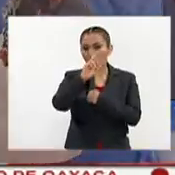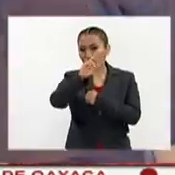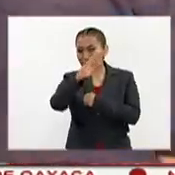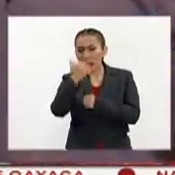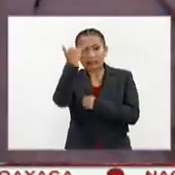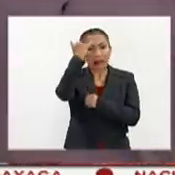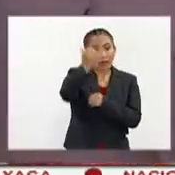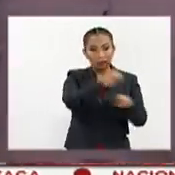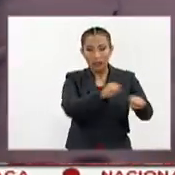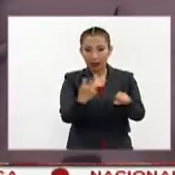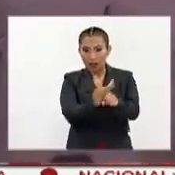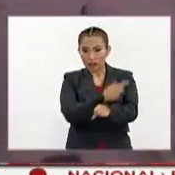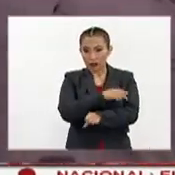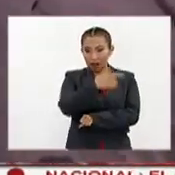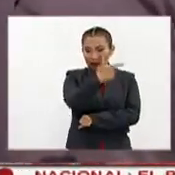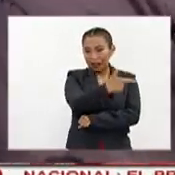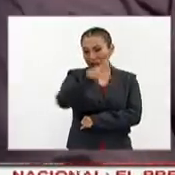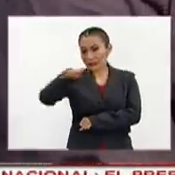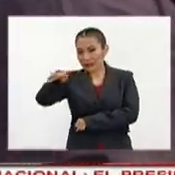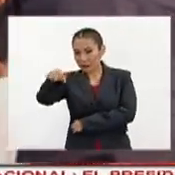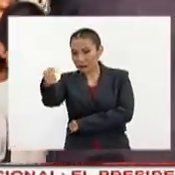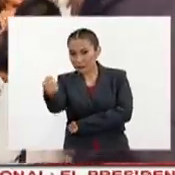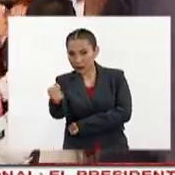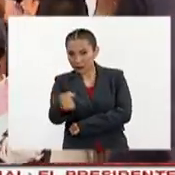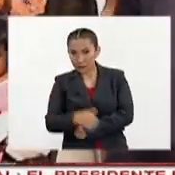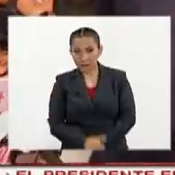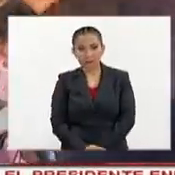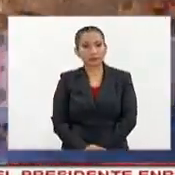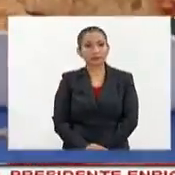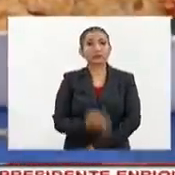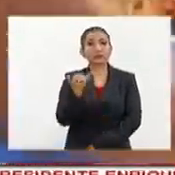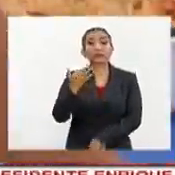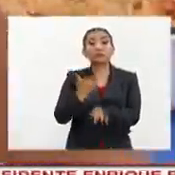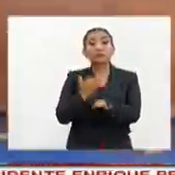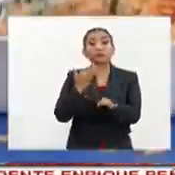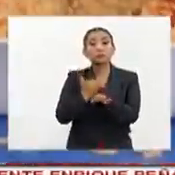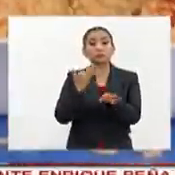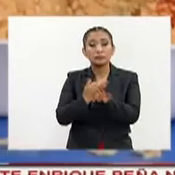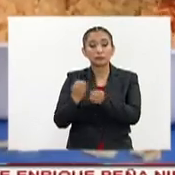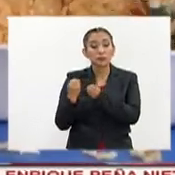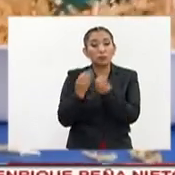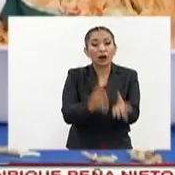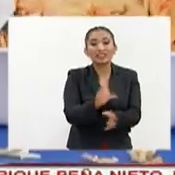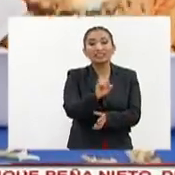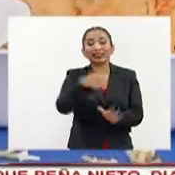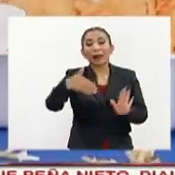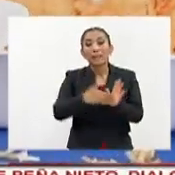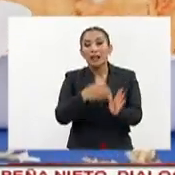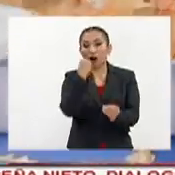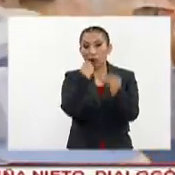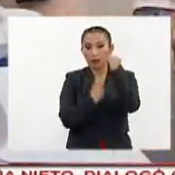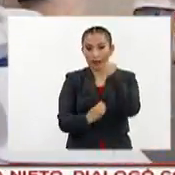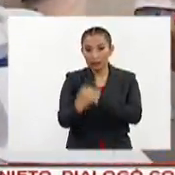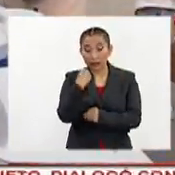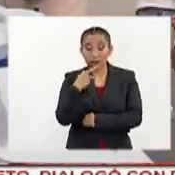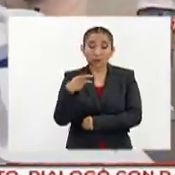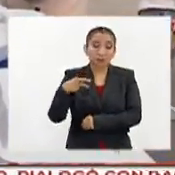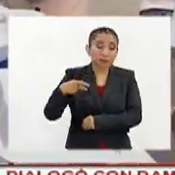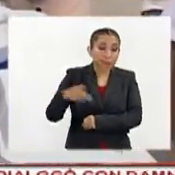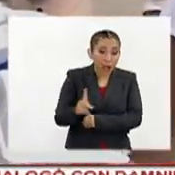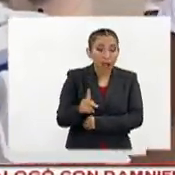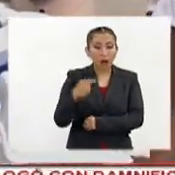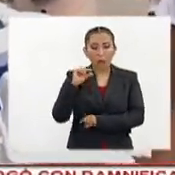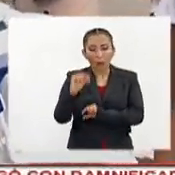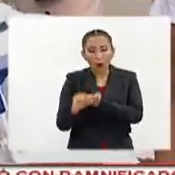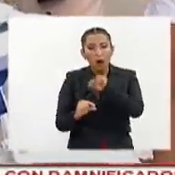Comidacaliente.org nació de los sismos del pasado 7 y 19 de septiembre y hasta entonces ha entregado más de 60,000 comidas. Sin embargo,